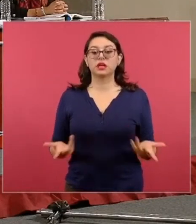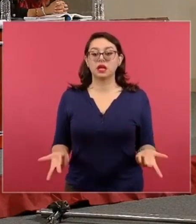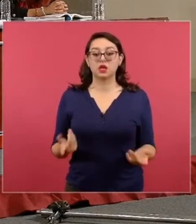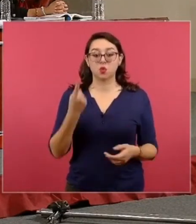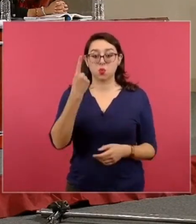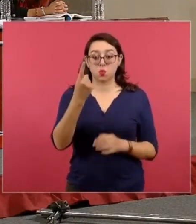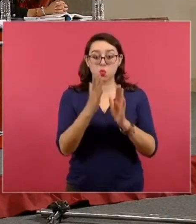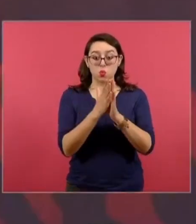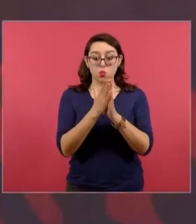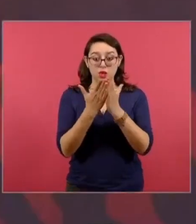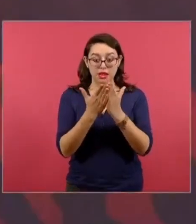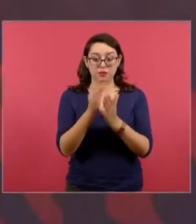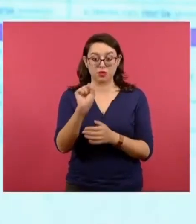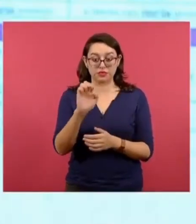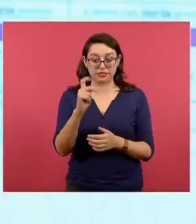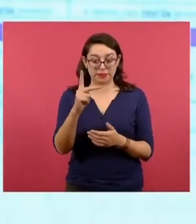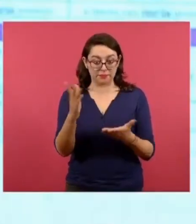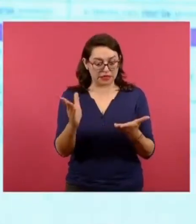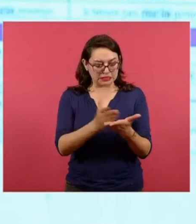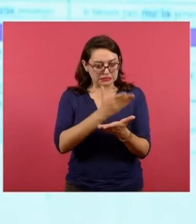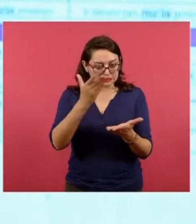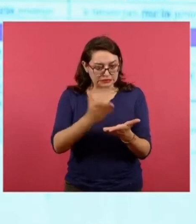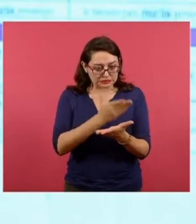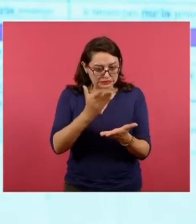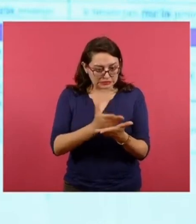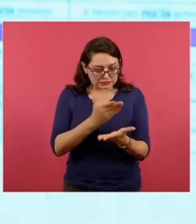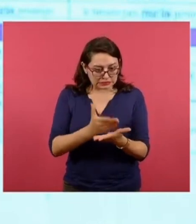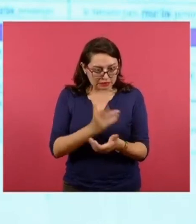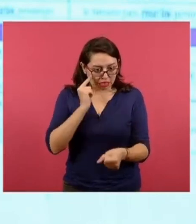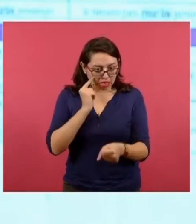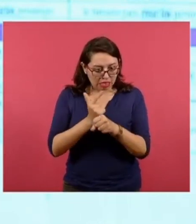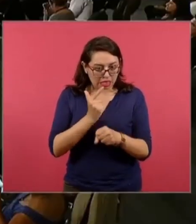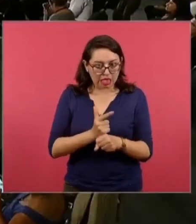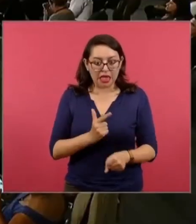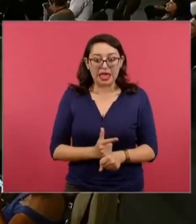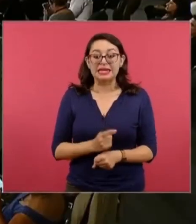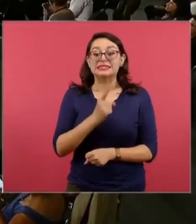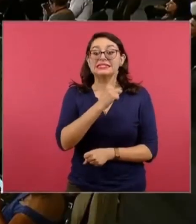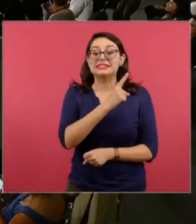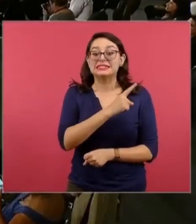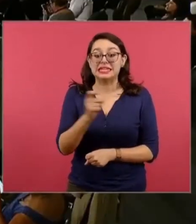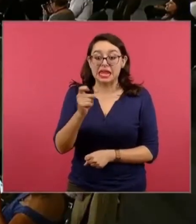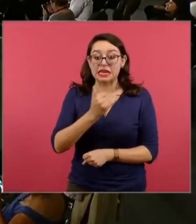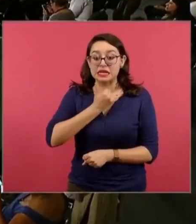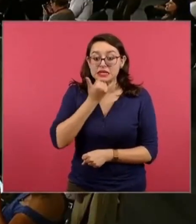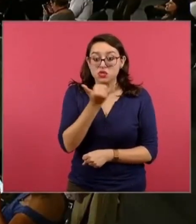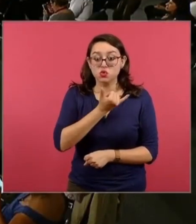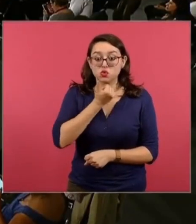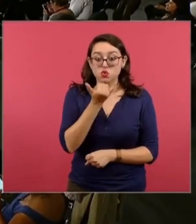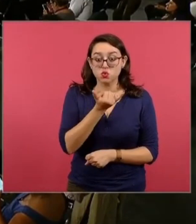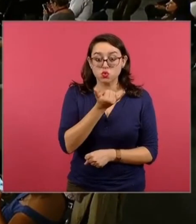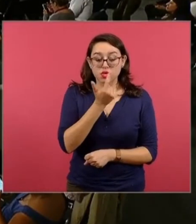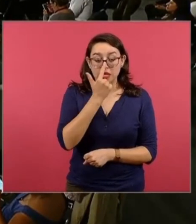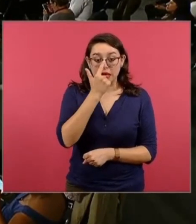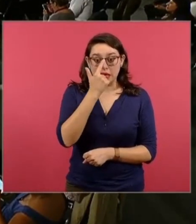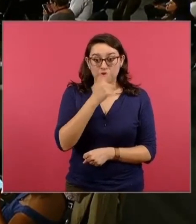117 errores en el libro de texto, que también sabemos que estaba manipulado eso, Porque cuando sale estas notas y se castiga el